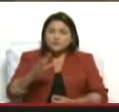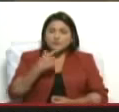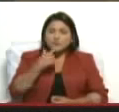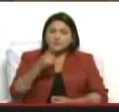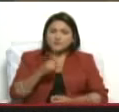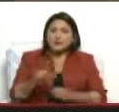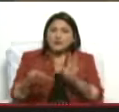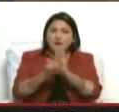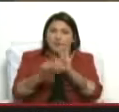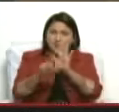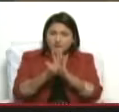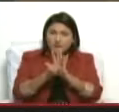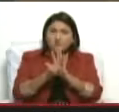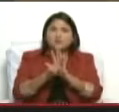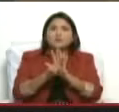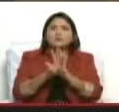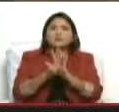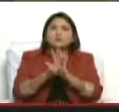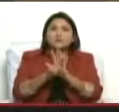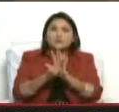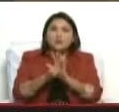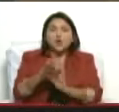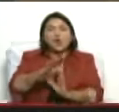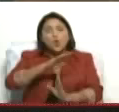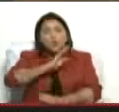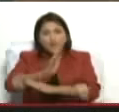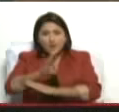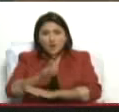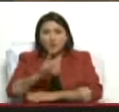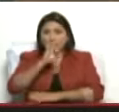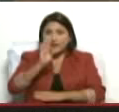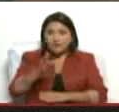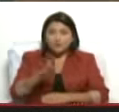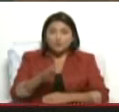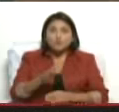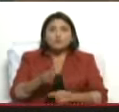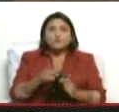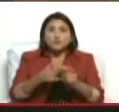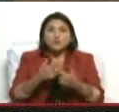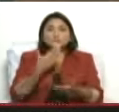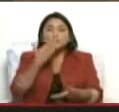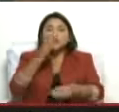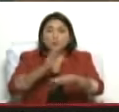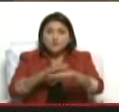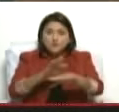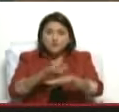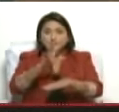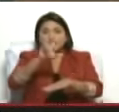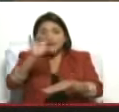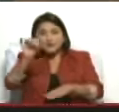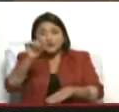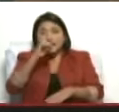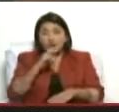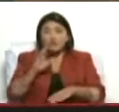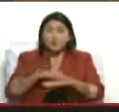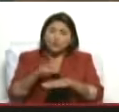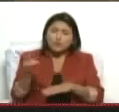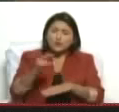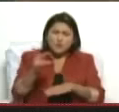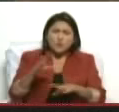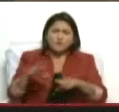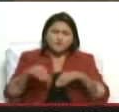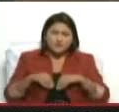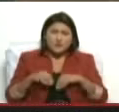venezolana automáticamente condenados solicitamos 30 años por la admisión de los hechos Hub una